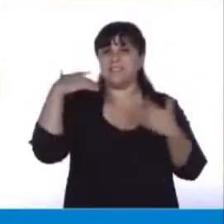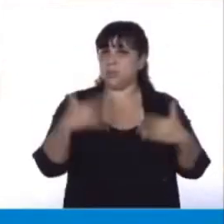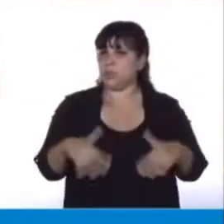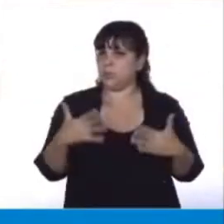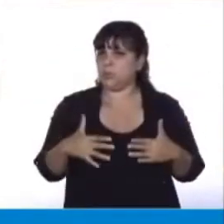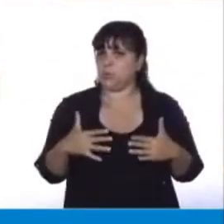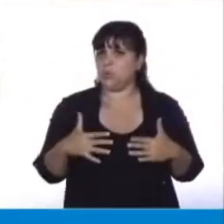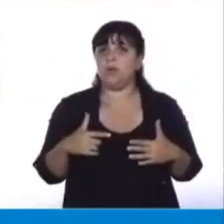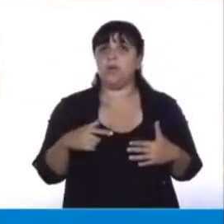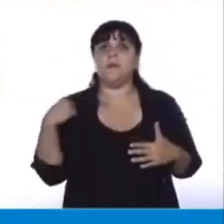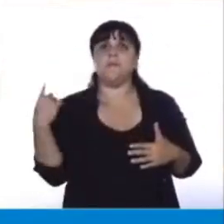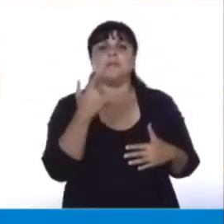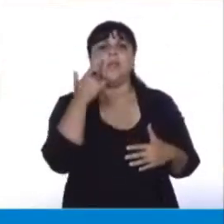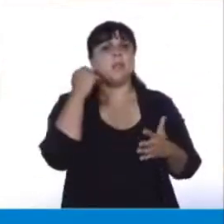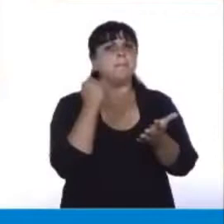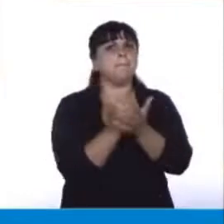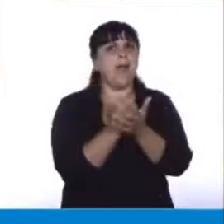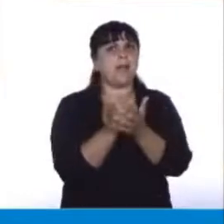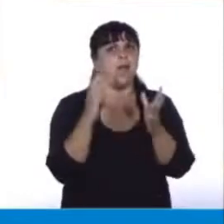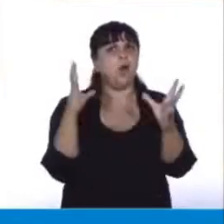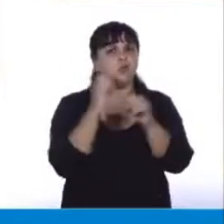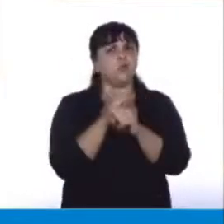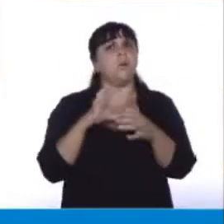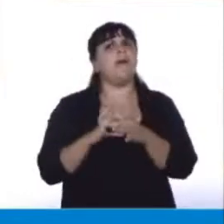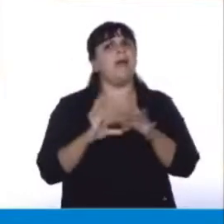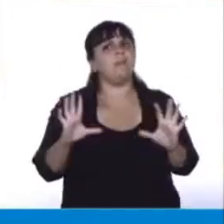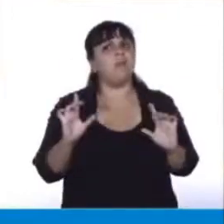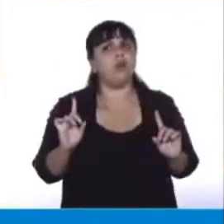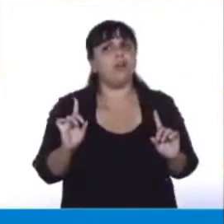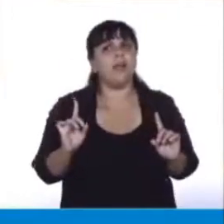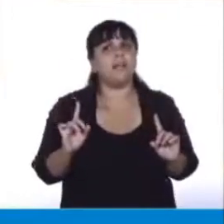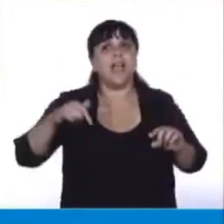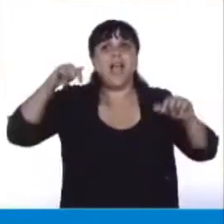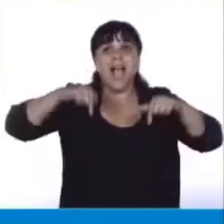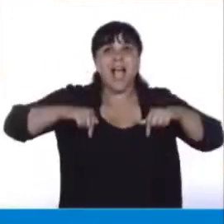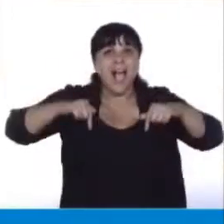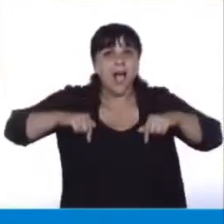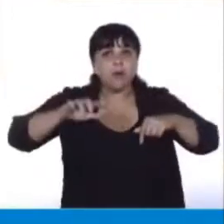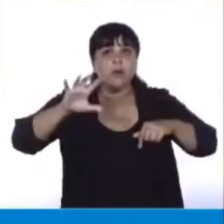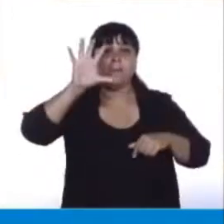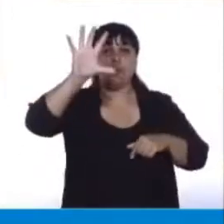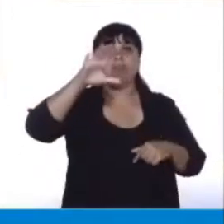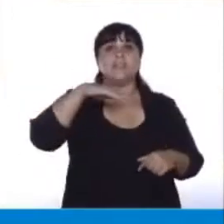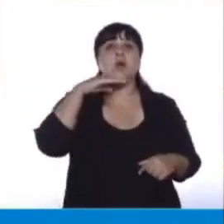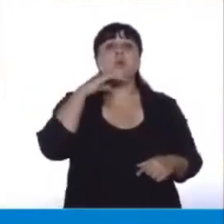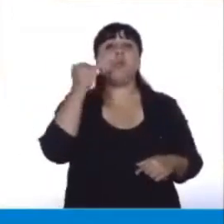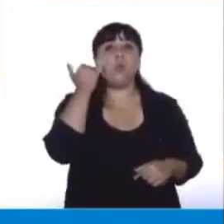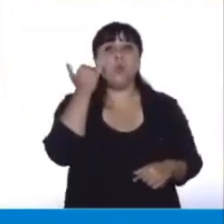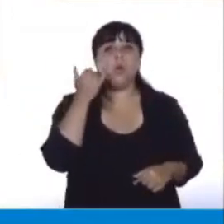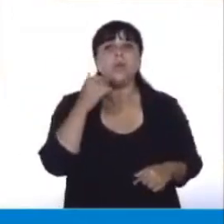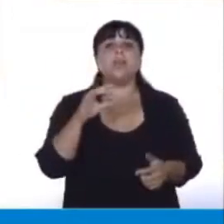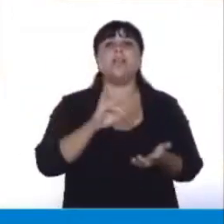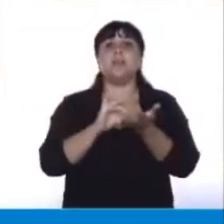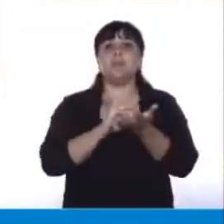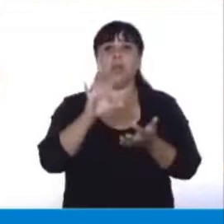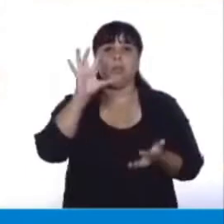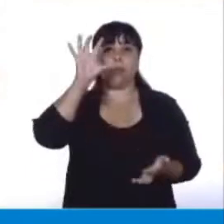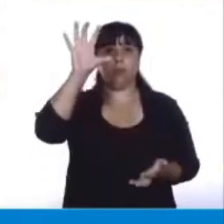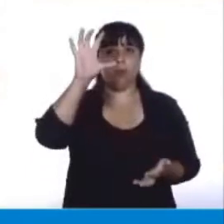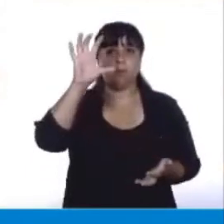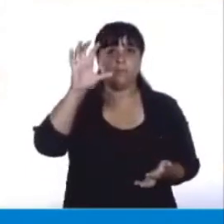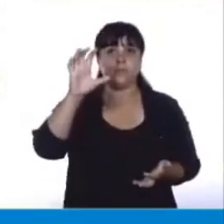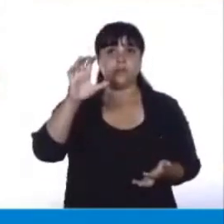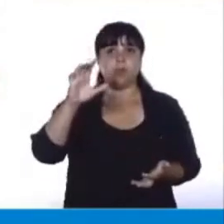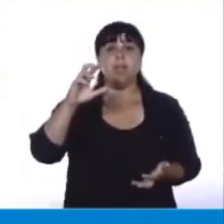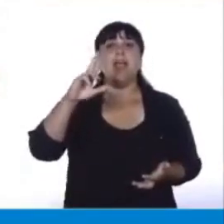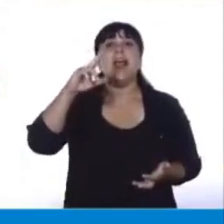que sienta un precedente muy oscuro para la democracia. En estos momentos, en la provincia de Jujuy, el diputado provincial electo, Gastón